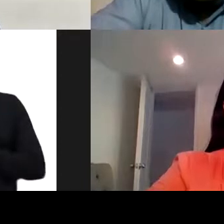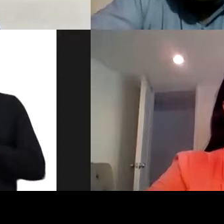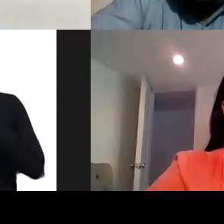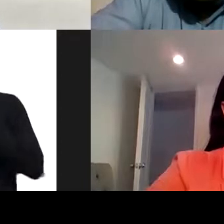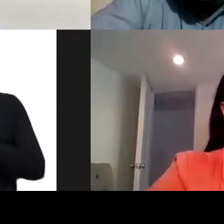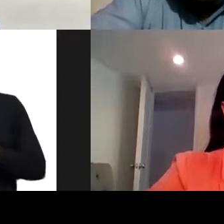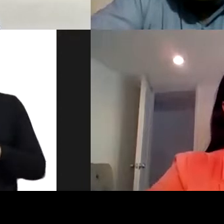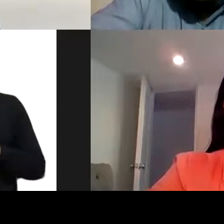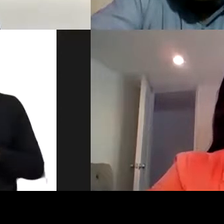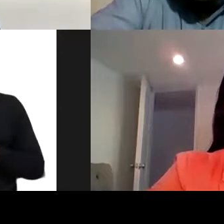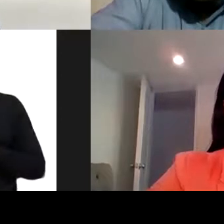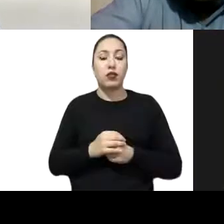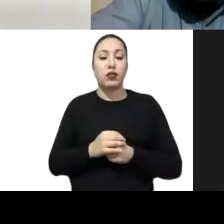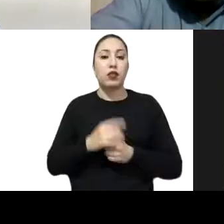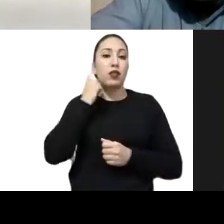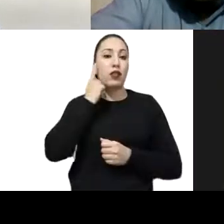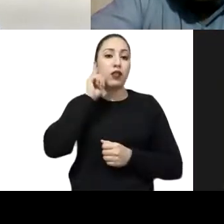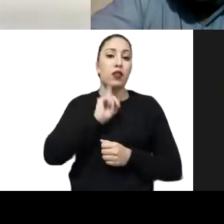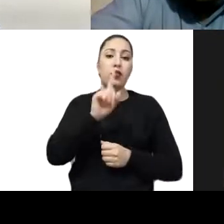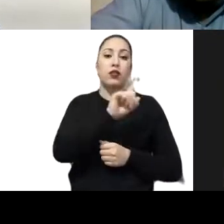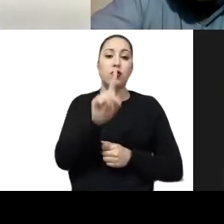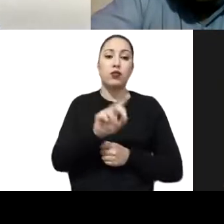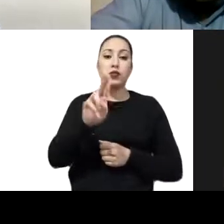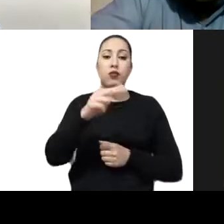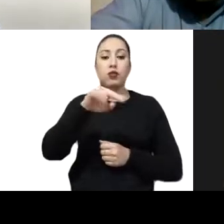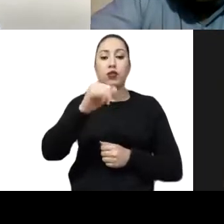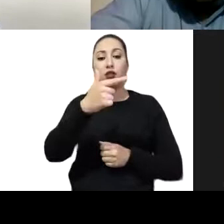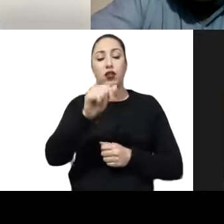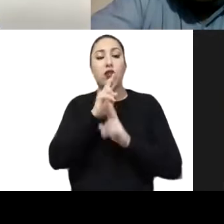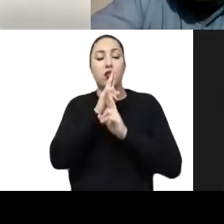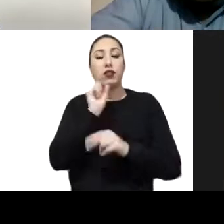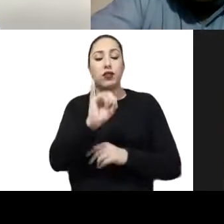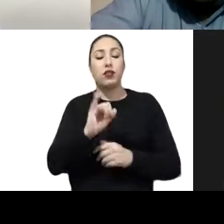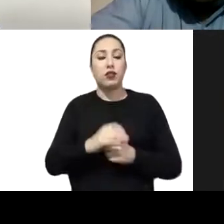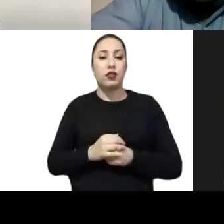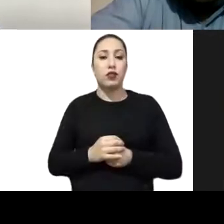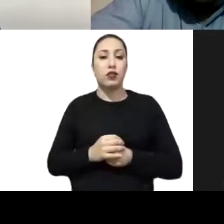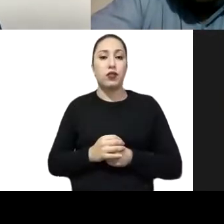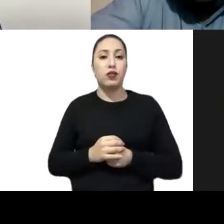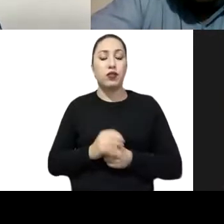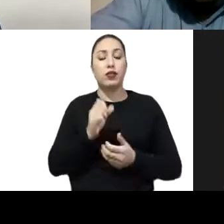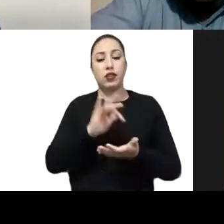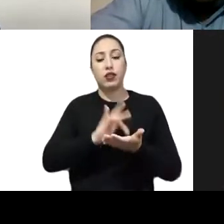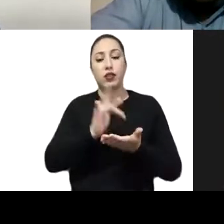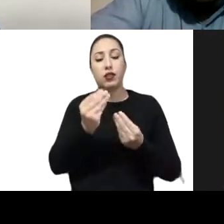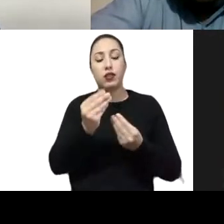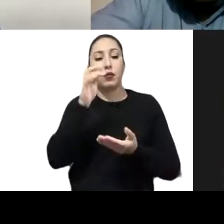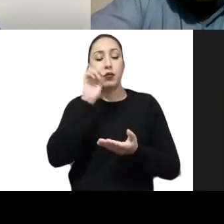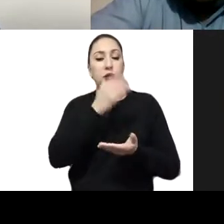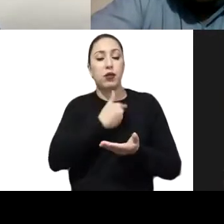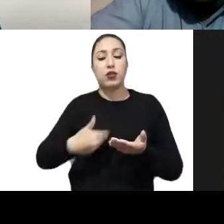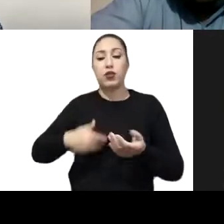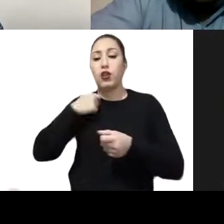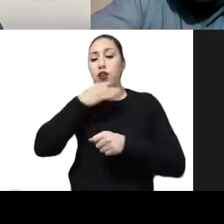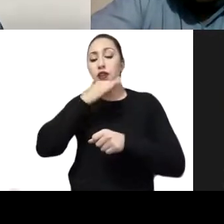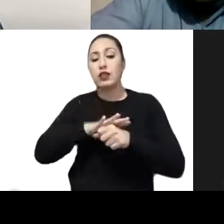favor. Gracias. Diputada Marisela Zúñiga Cerón. Marisela Zúñiga, a favor. Muchas gracias. Diputada Presidenta, le informo que hay